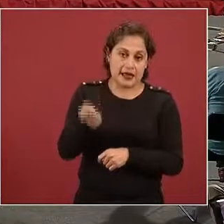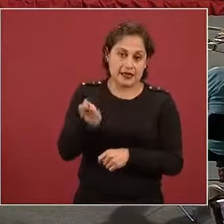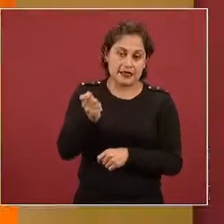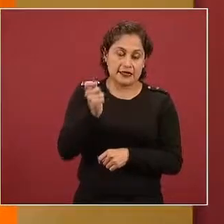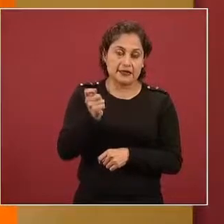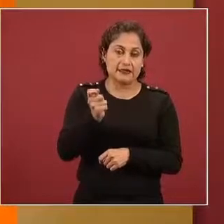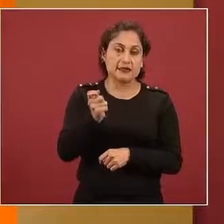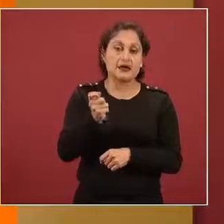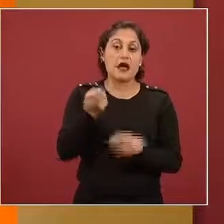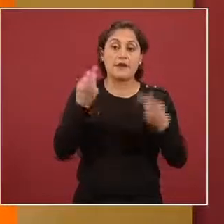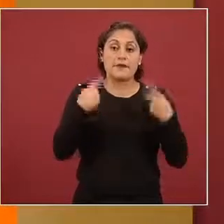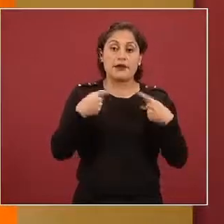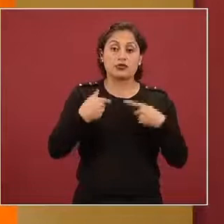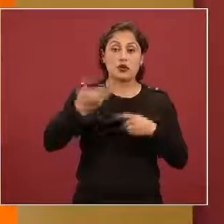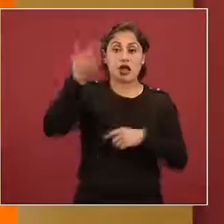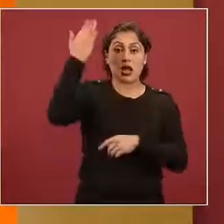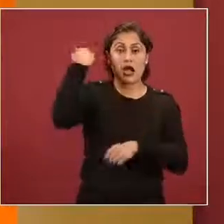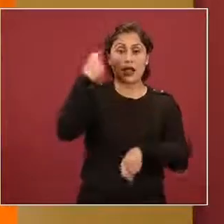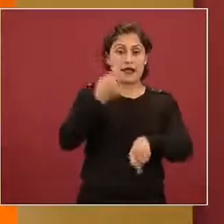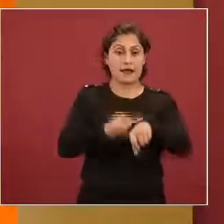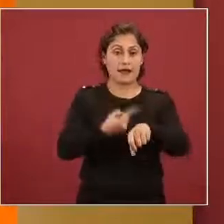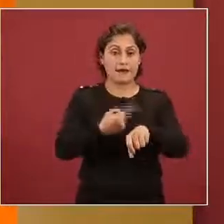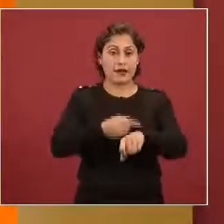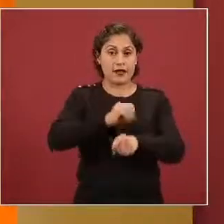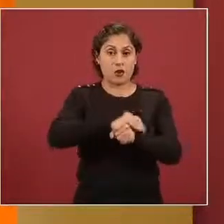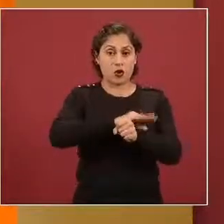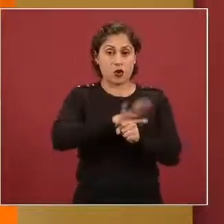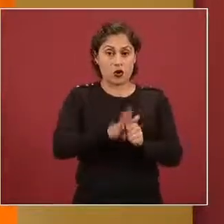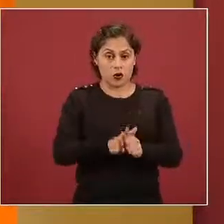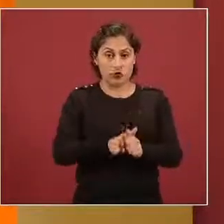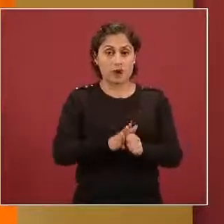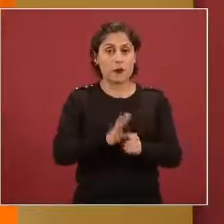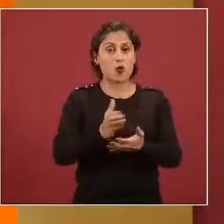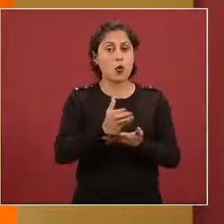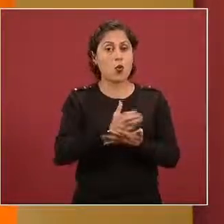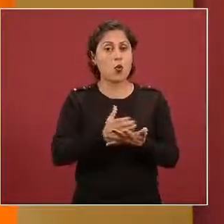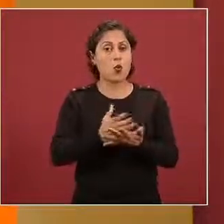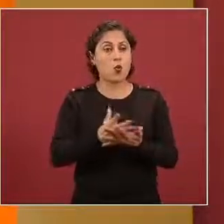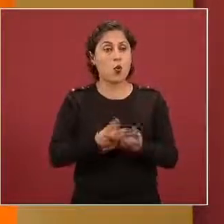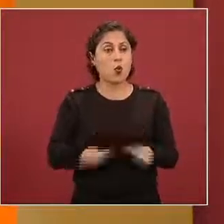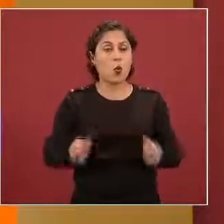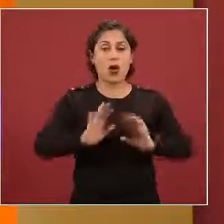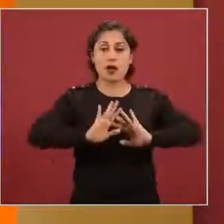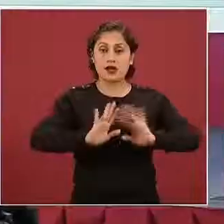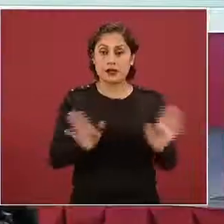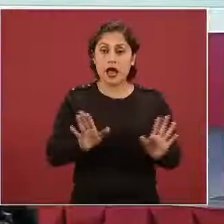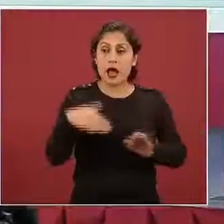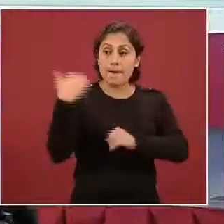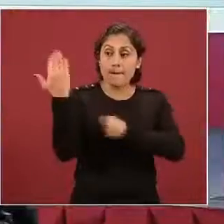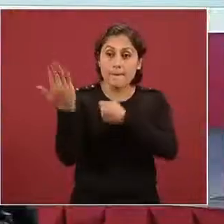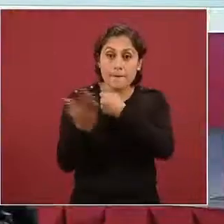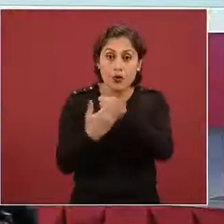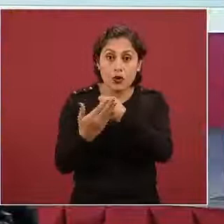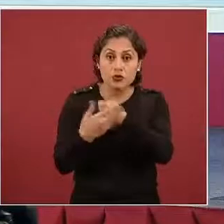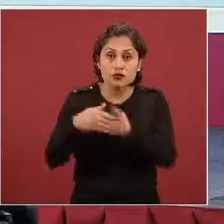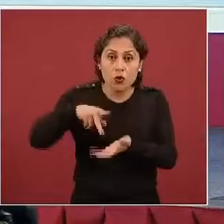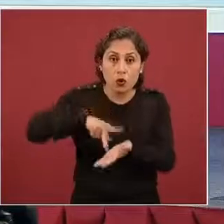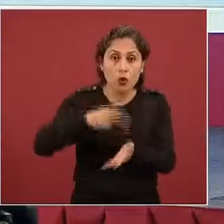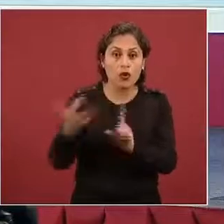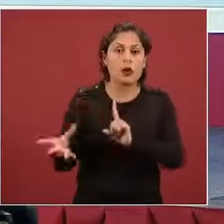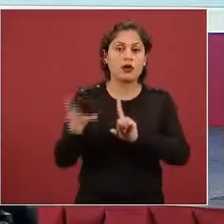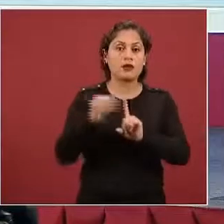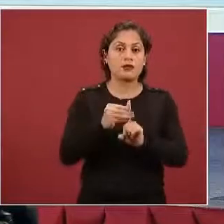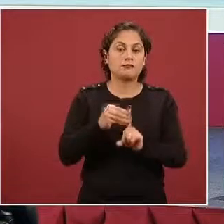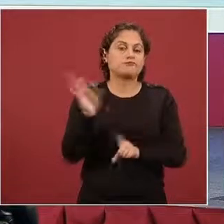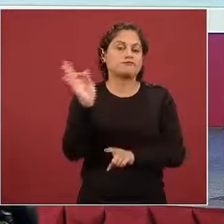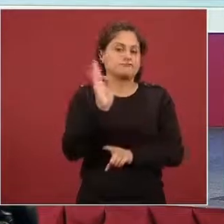alguien que ya padeció COVID se vuelva a infectar, por lo menos en un periodo corto. Entonces, el tamaño real de la